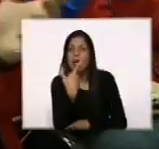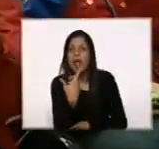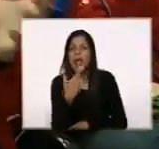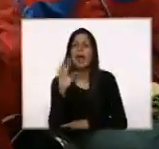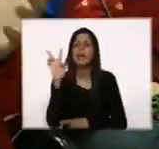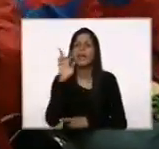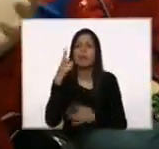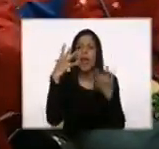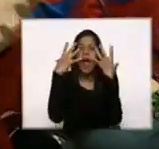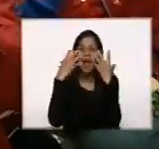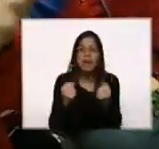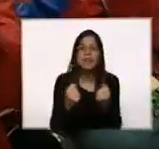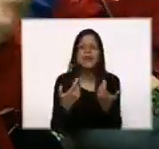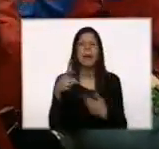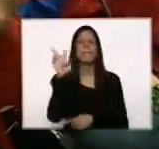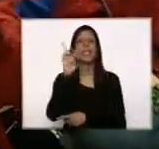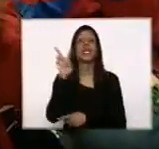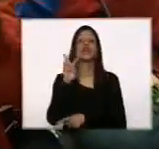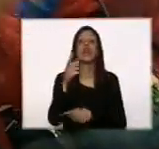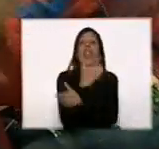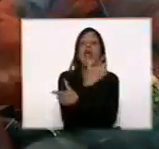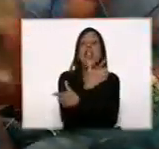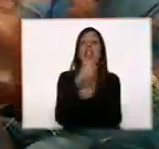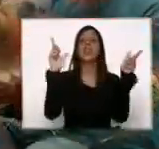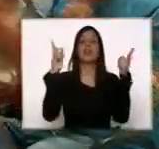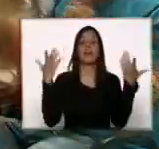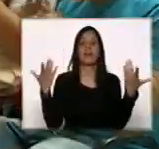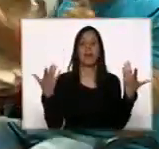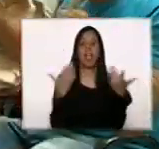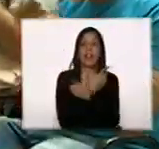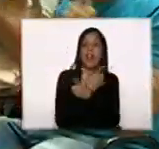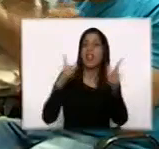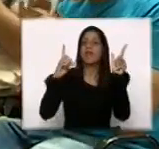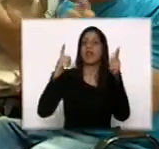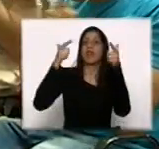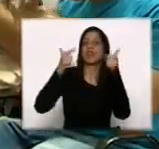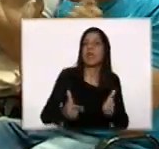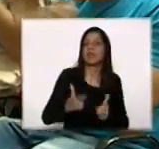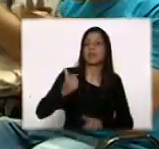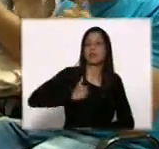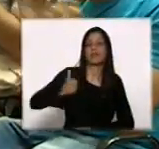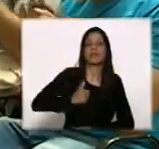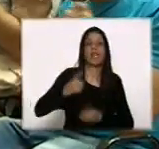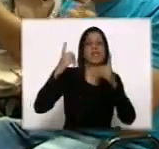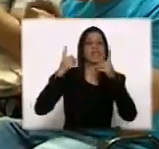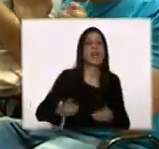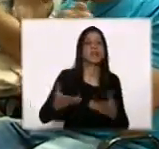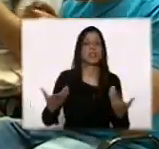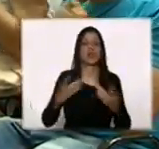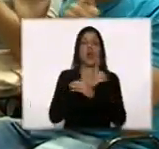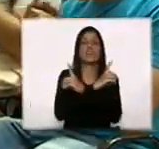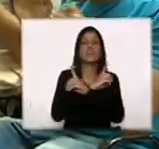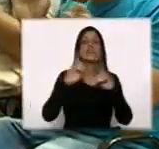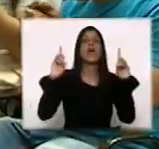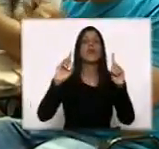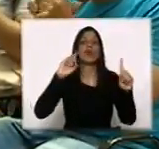patria. Esta es una patria que decidió ser libre, y que el camino que decidimos es la